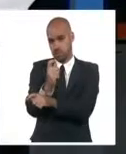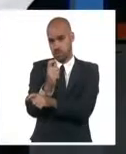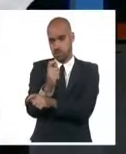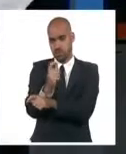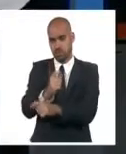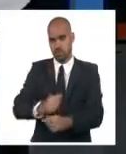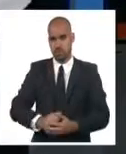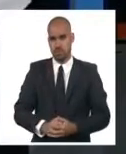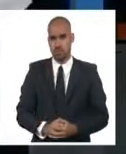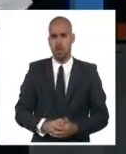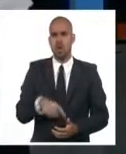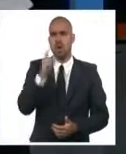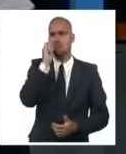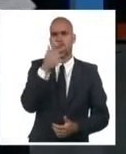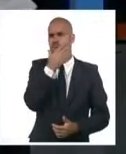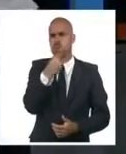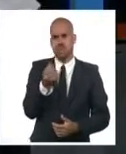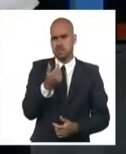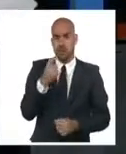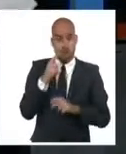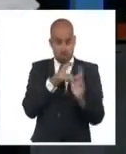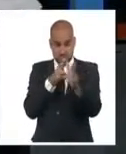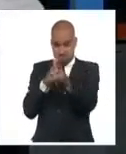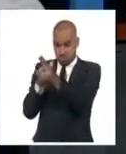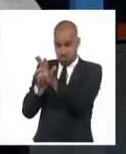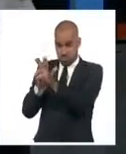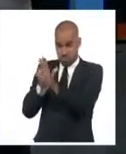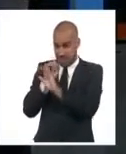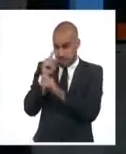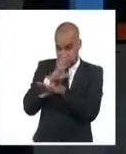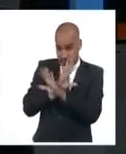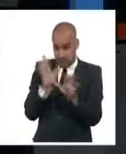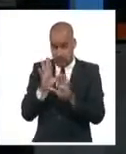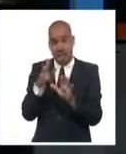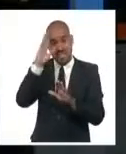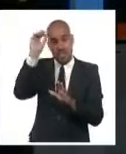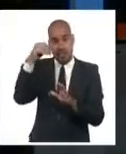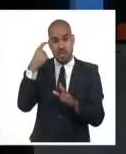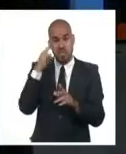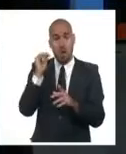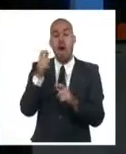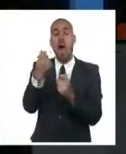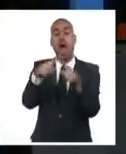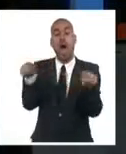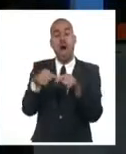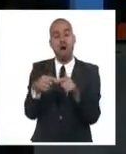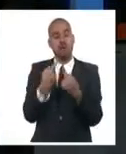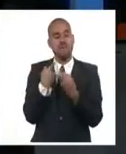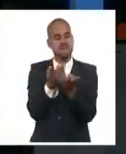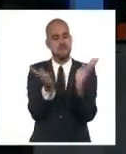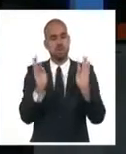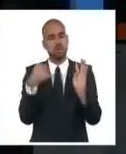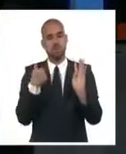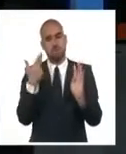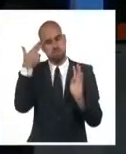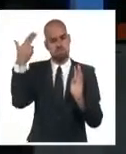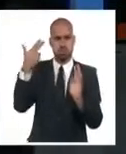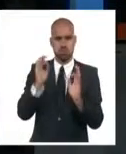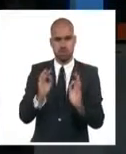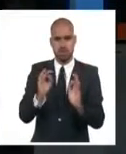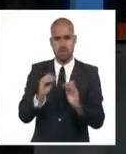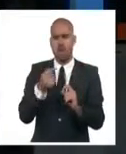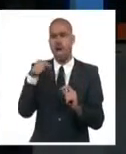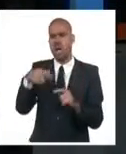El perpetrador del ataque se quitó la vida tras atrincherarse en un aula. La lamentable tragedia tiene profundas implicaciones políticas en un